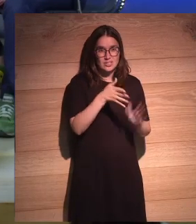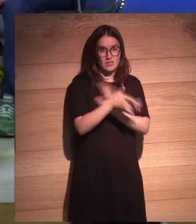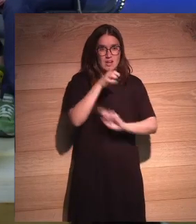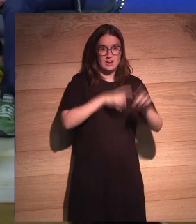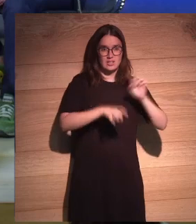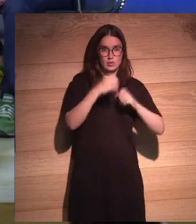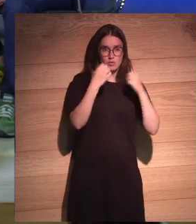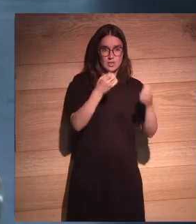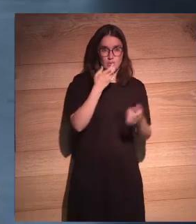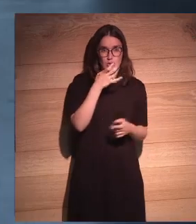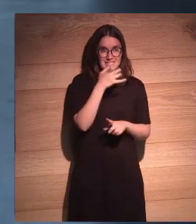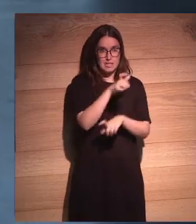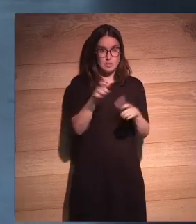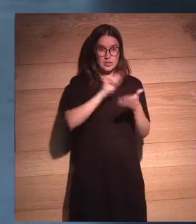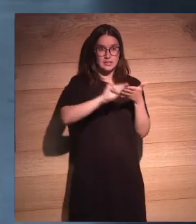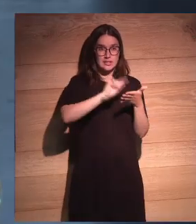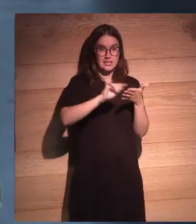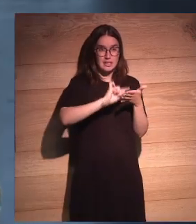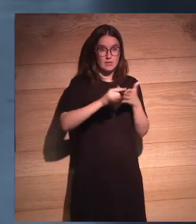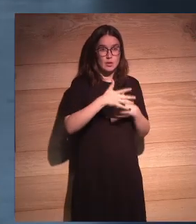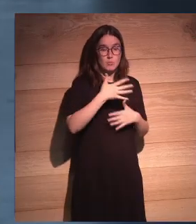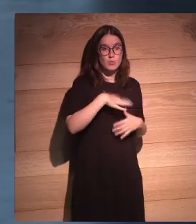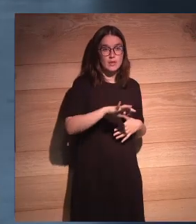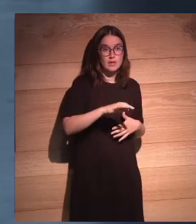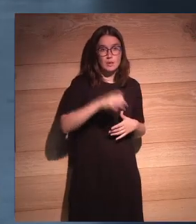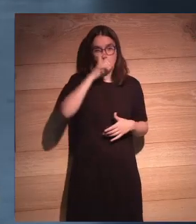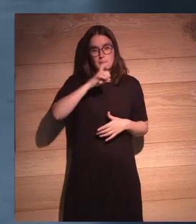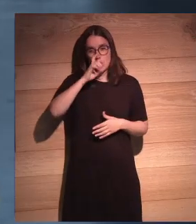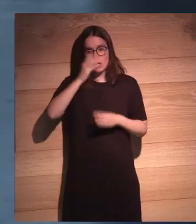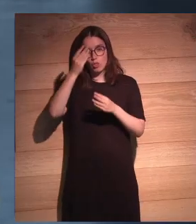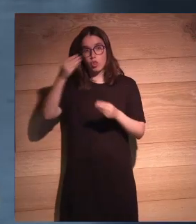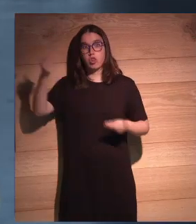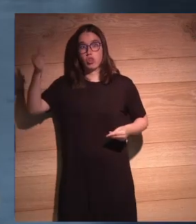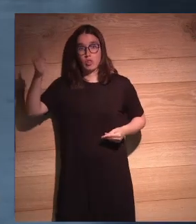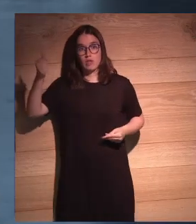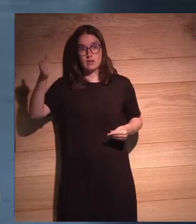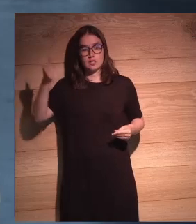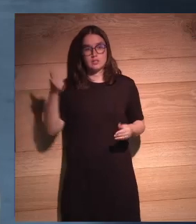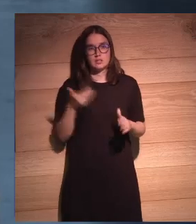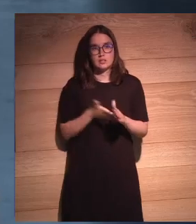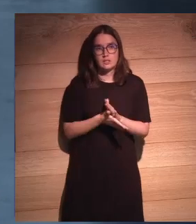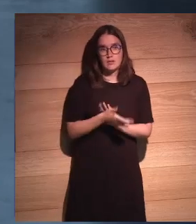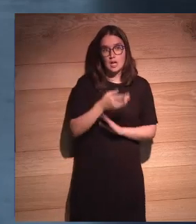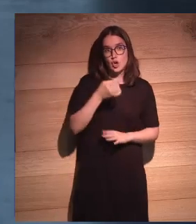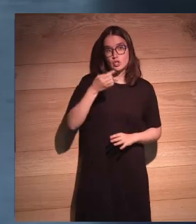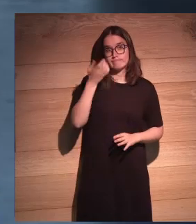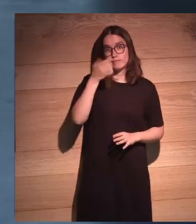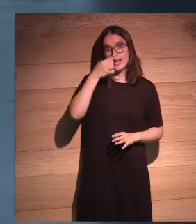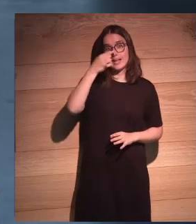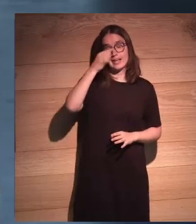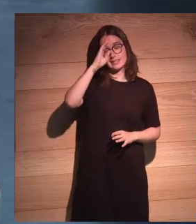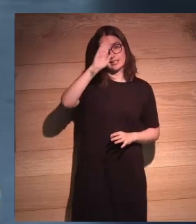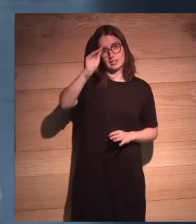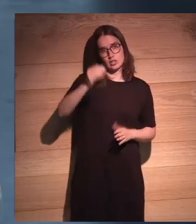muy grande, porque si la gente puede escribir, ¿qué va a pasar con la memoria? Es decir, los luditas han estado toda